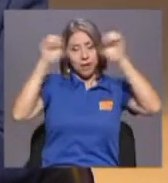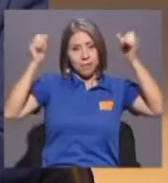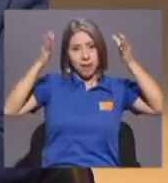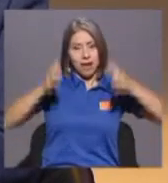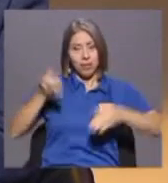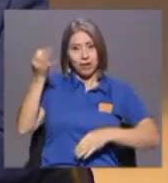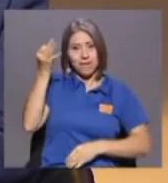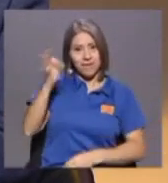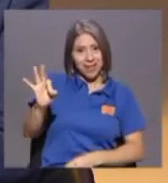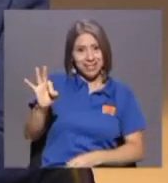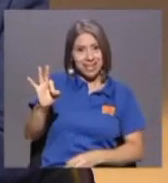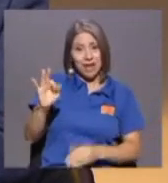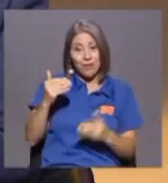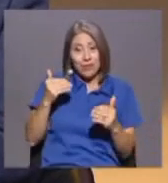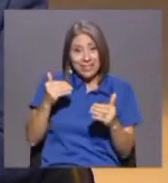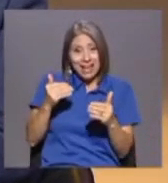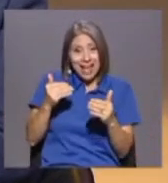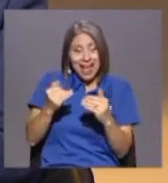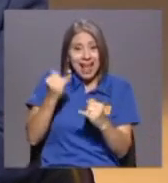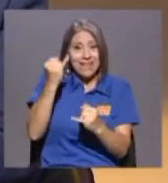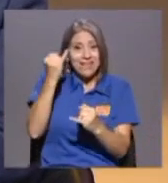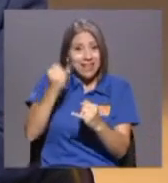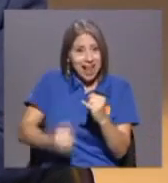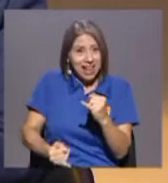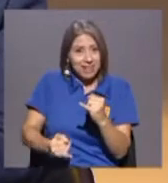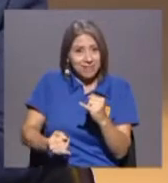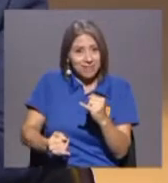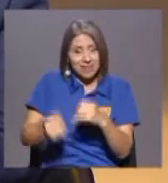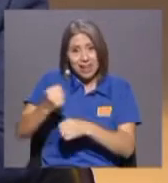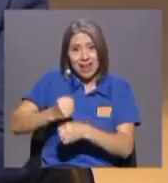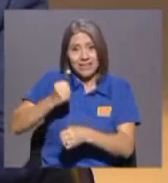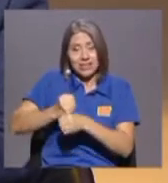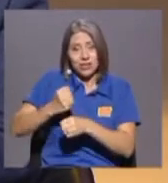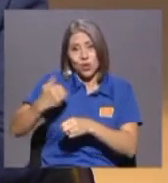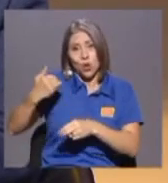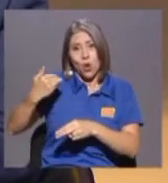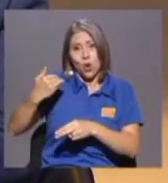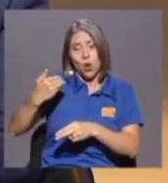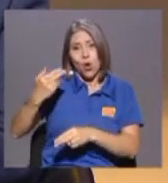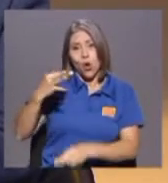fue ya al final de la gestión de François Hollande.